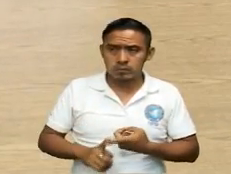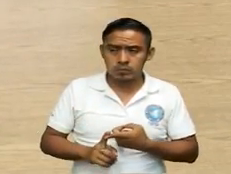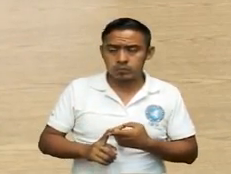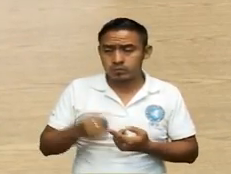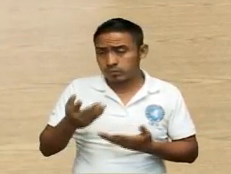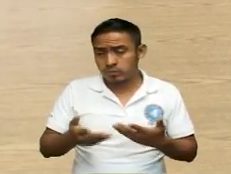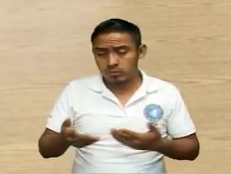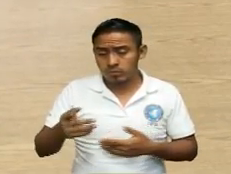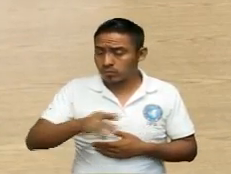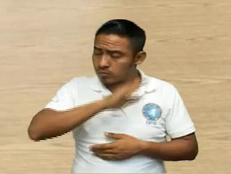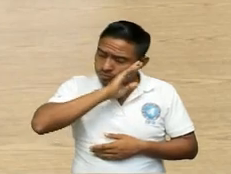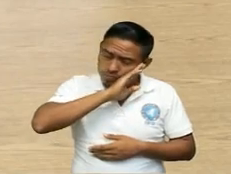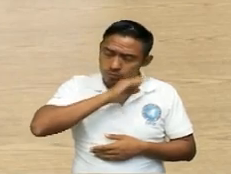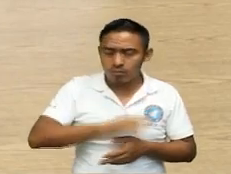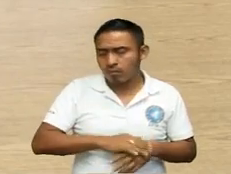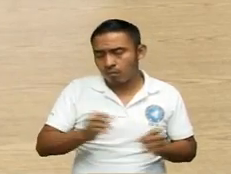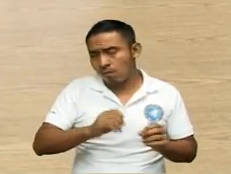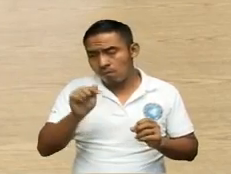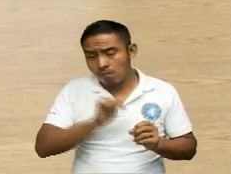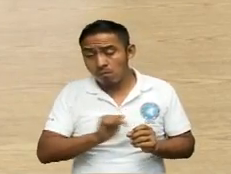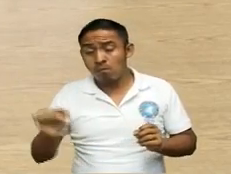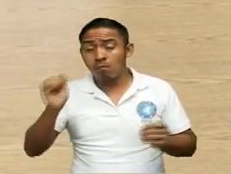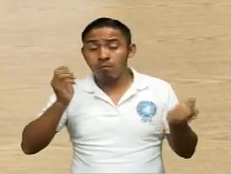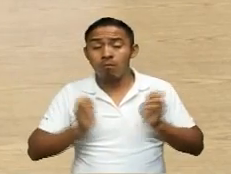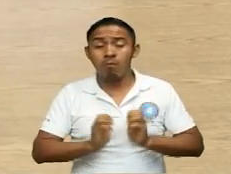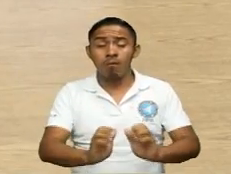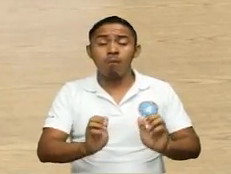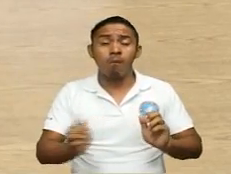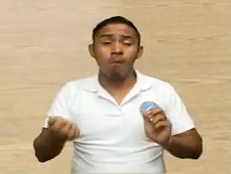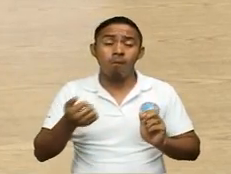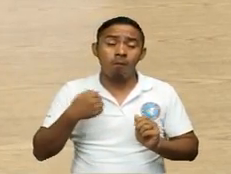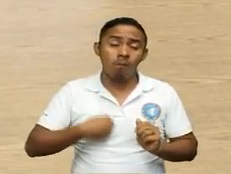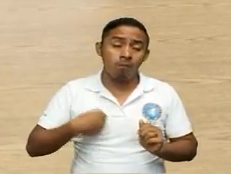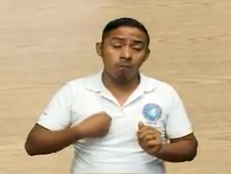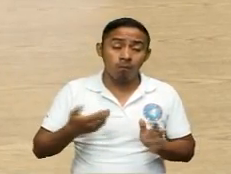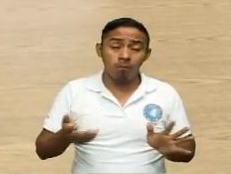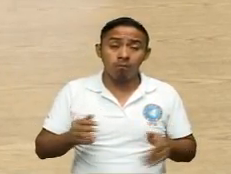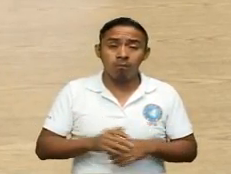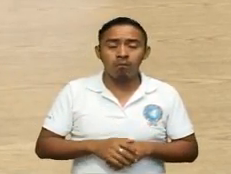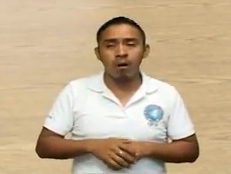dormir o cuando un niño va a salir a la calle para que no se haga popó. Lo ideal sería